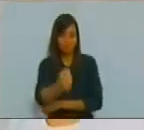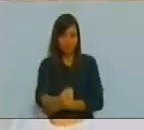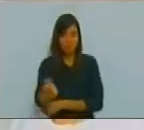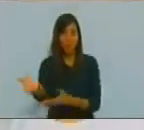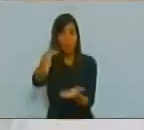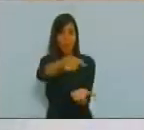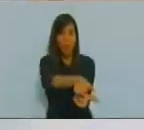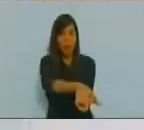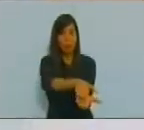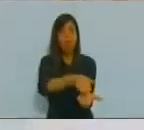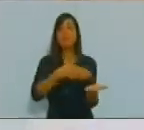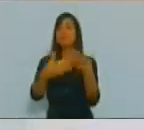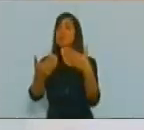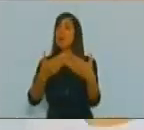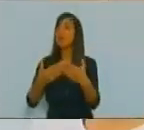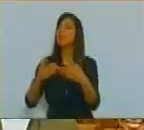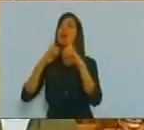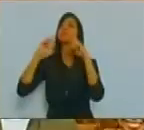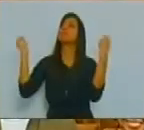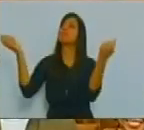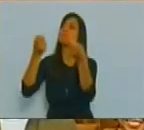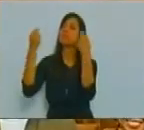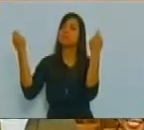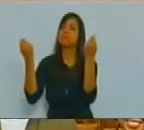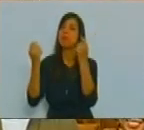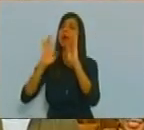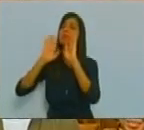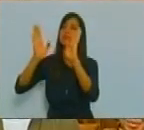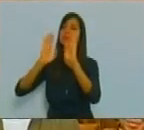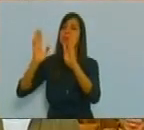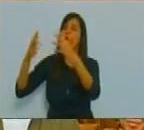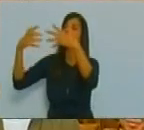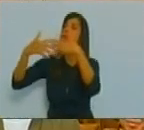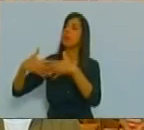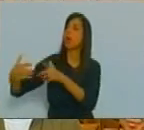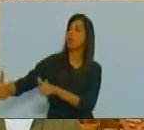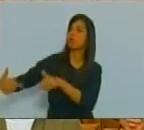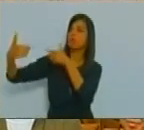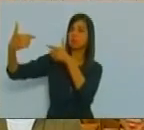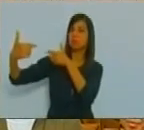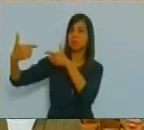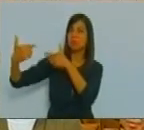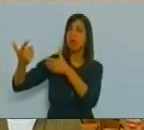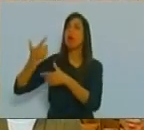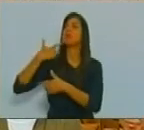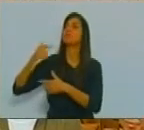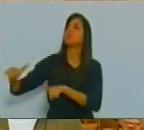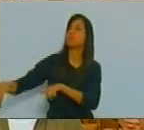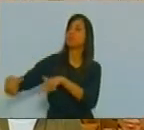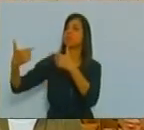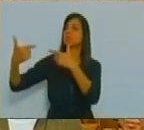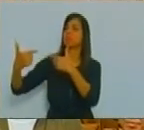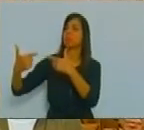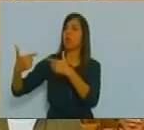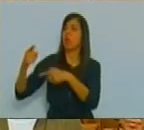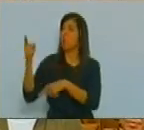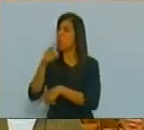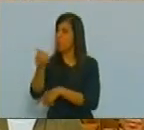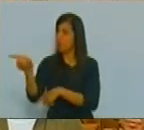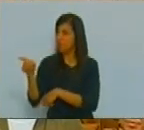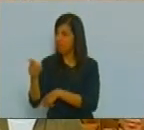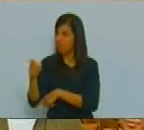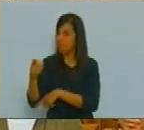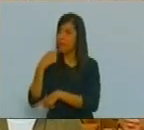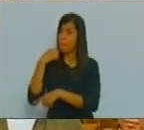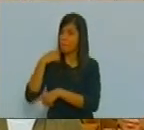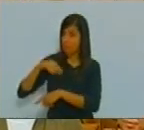decimos al fascismo y sobre todo al imperialismo que es el que está en contra de las juventudes rebeldes no lo lograron robar